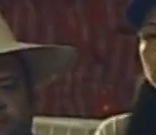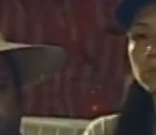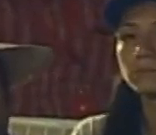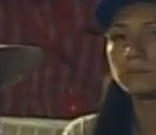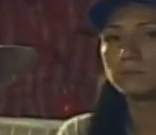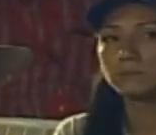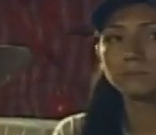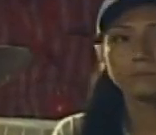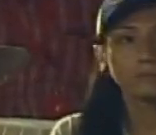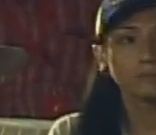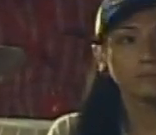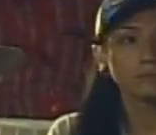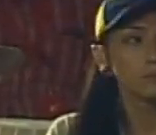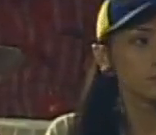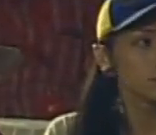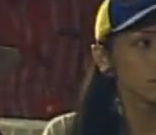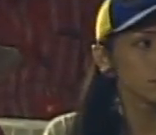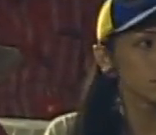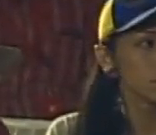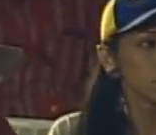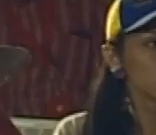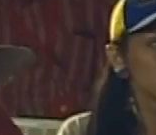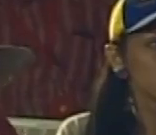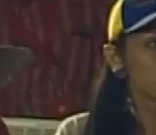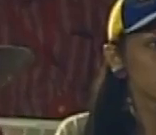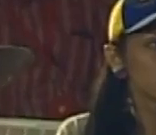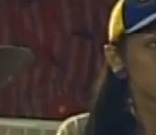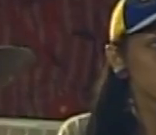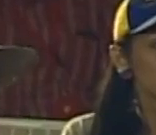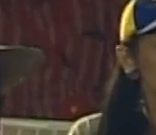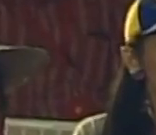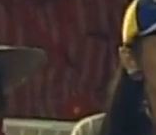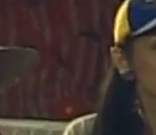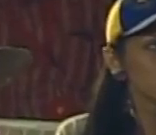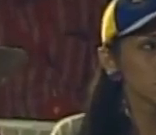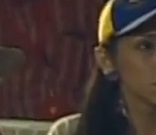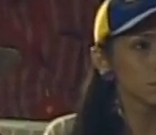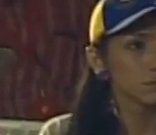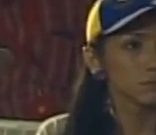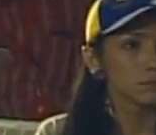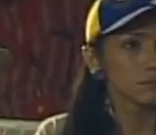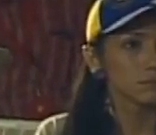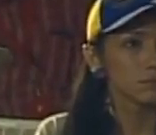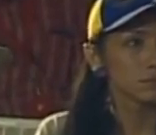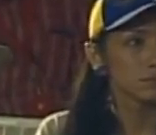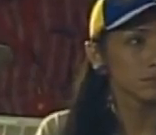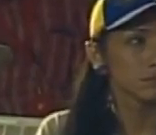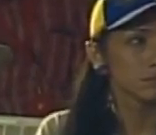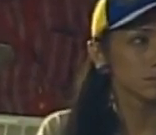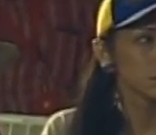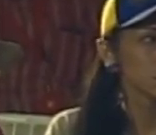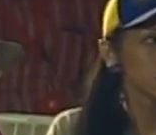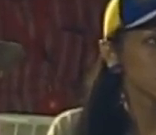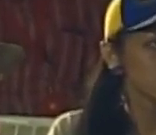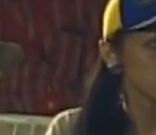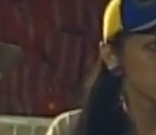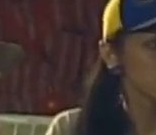la intermediación privada especulativa y fomentando el intercambio directo con las comunas. Reimpulsar